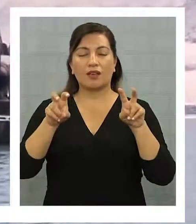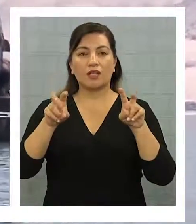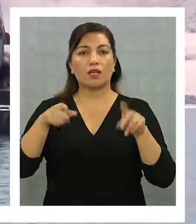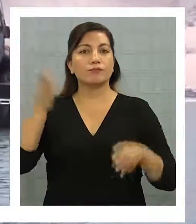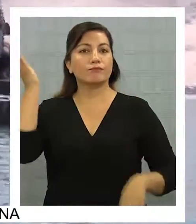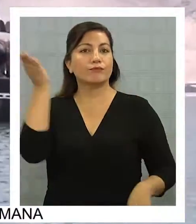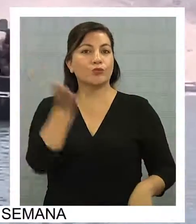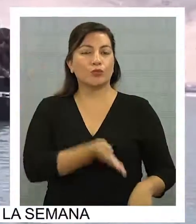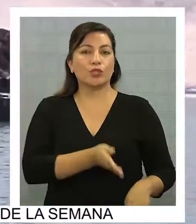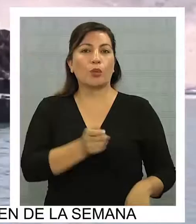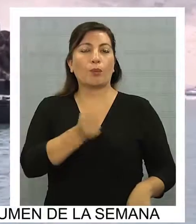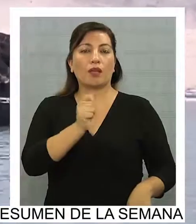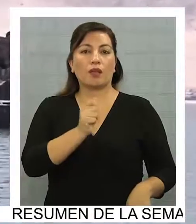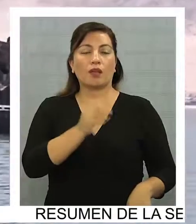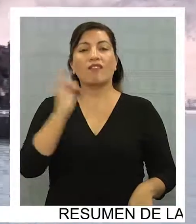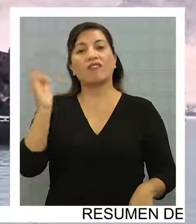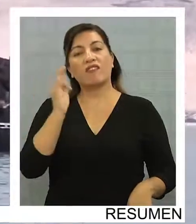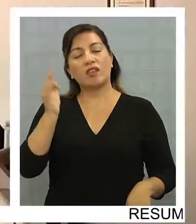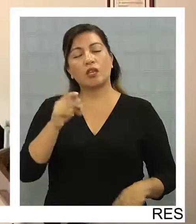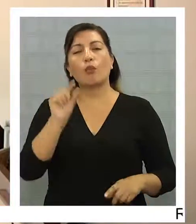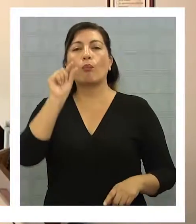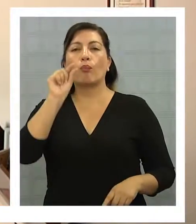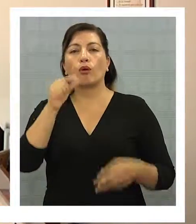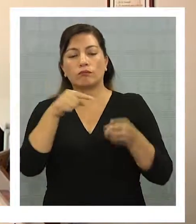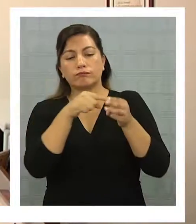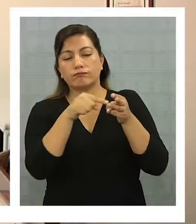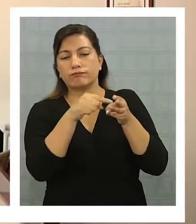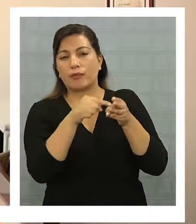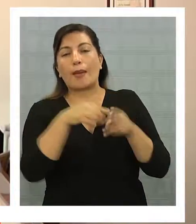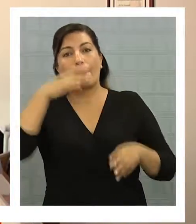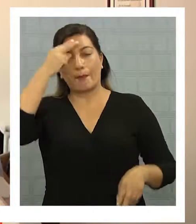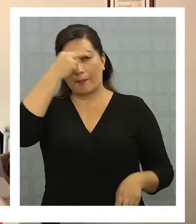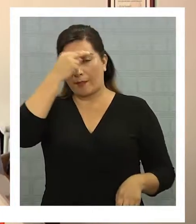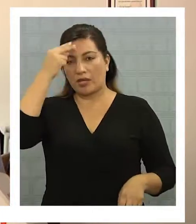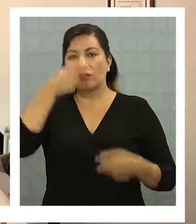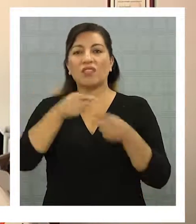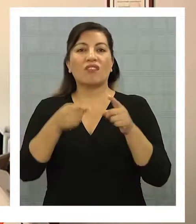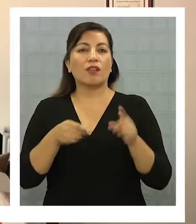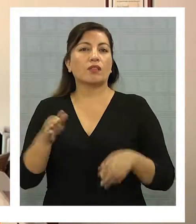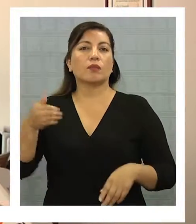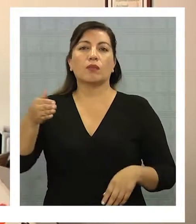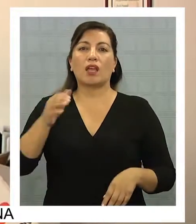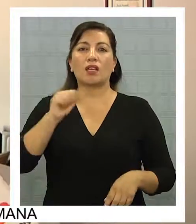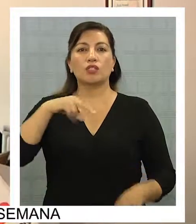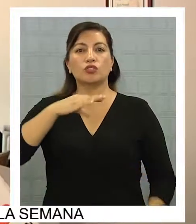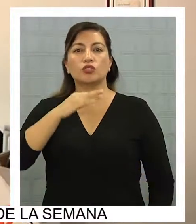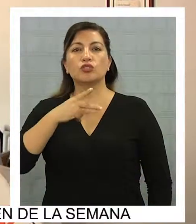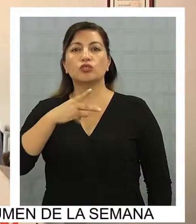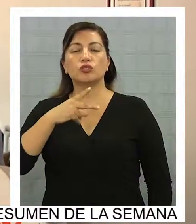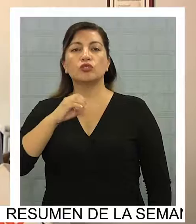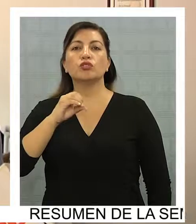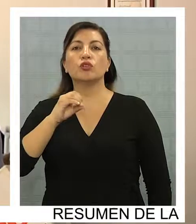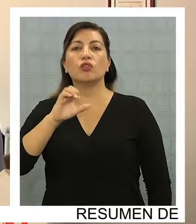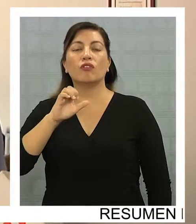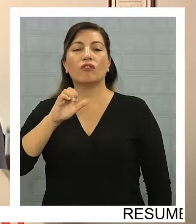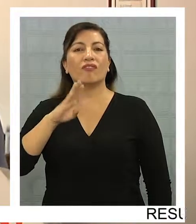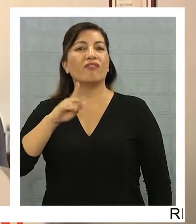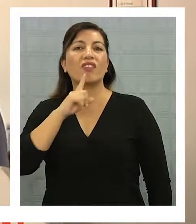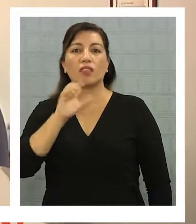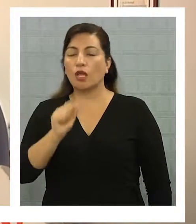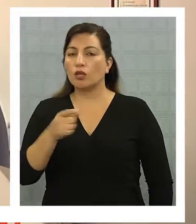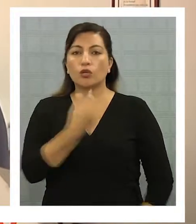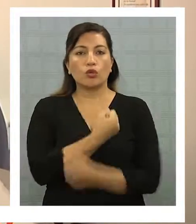vedas en estos periodos, en febrero y un poco ahora en marzo, con diferentes variedades de pescado. anchoveta estaba en Veda